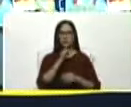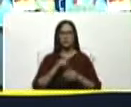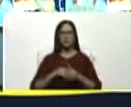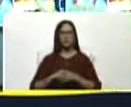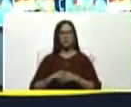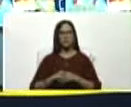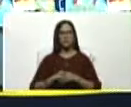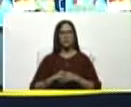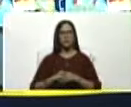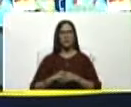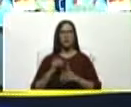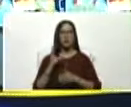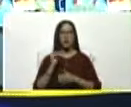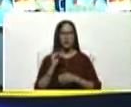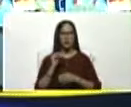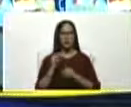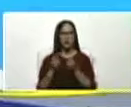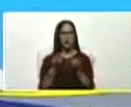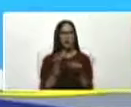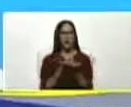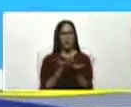Y lo que hablé de la economía